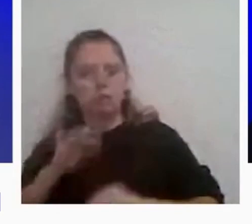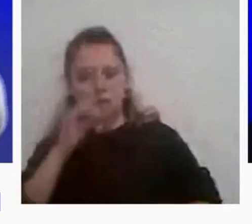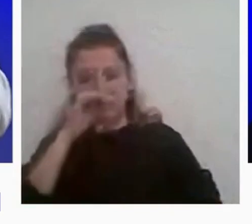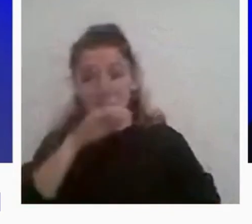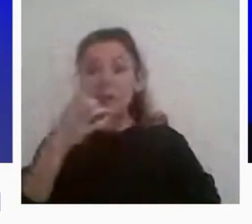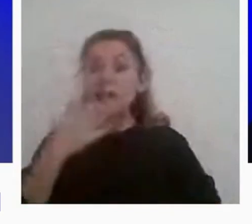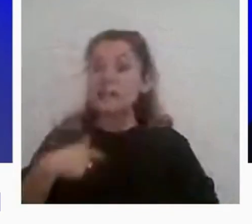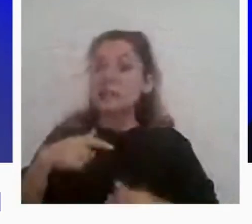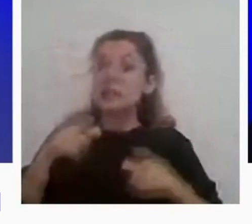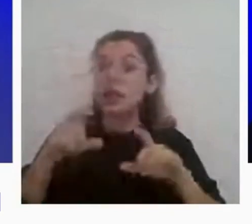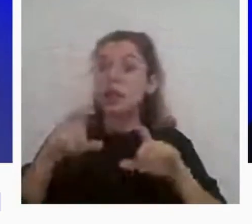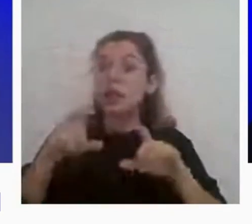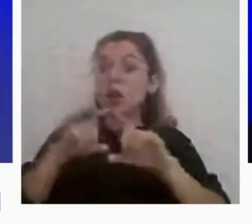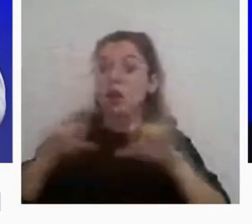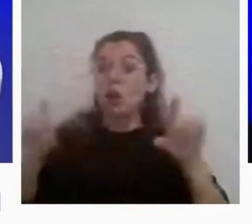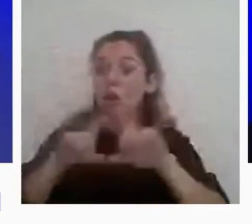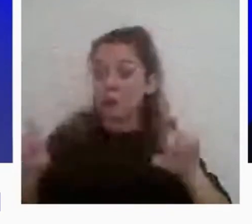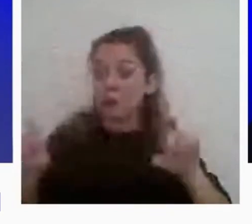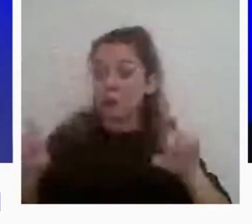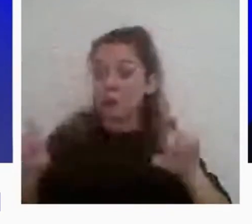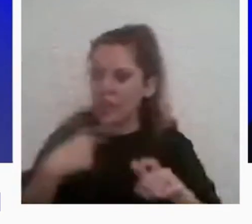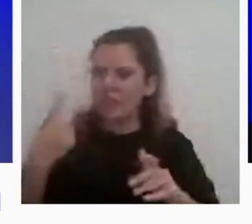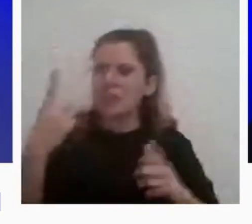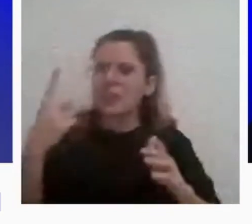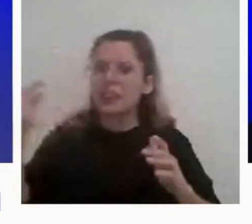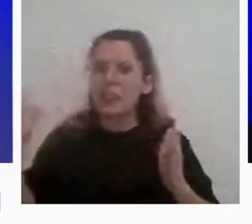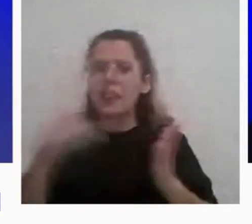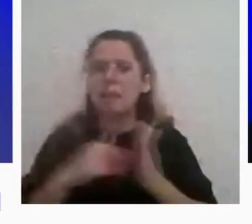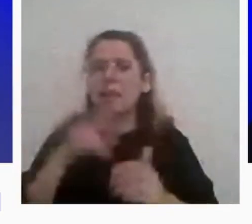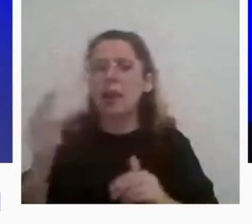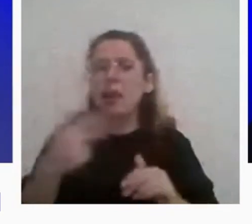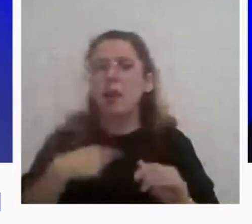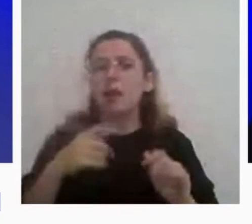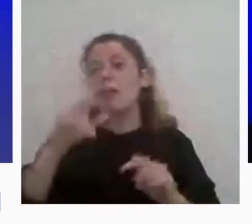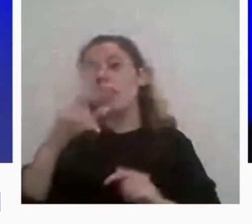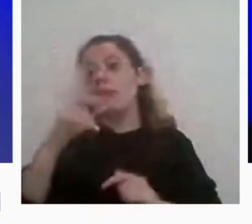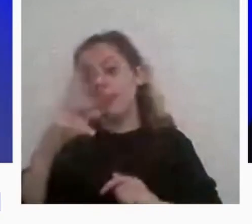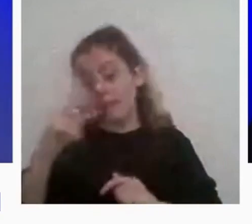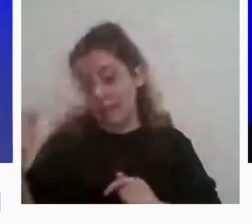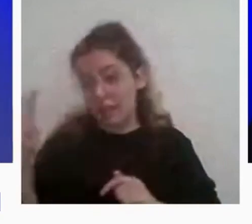euros en hoteles, en tu buscador, en nuestro buscador, no sale por encima de 100 euros.